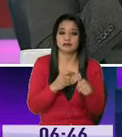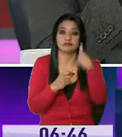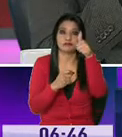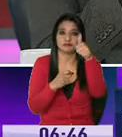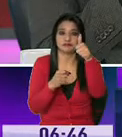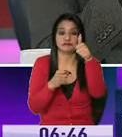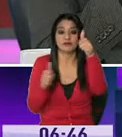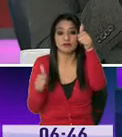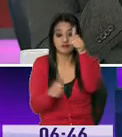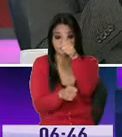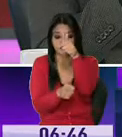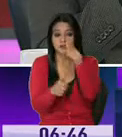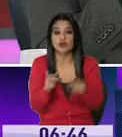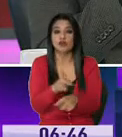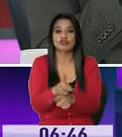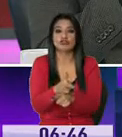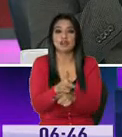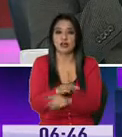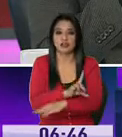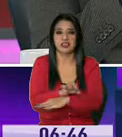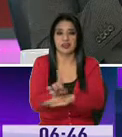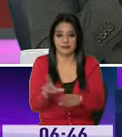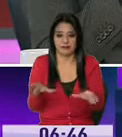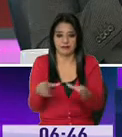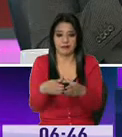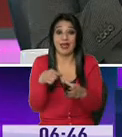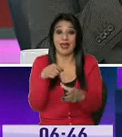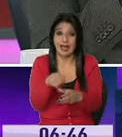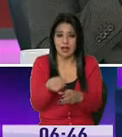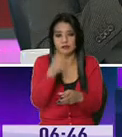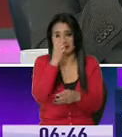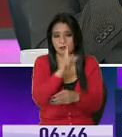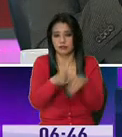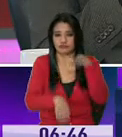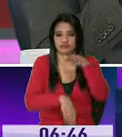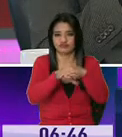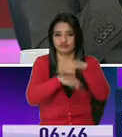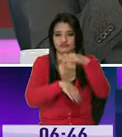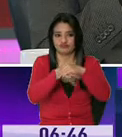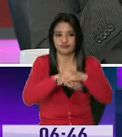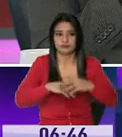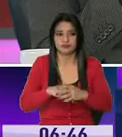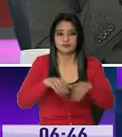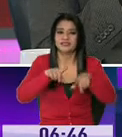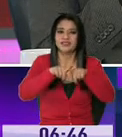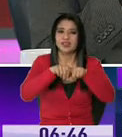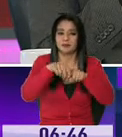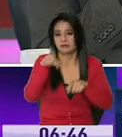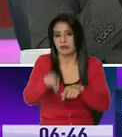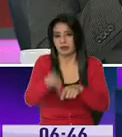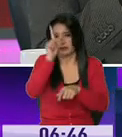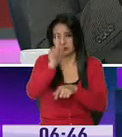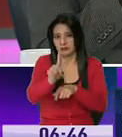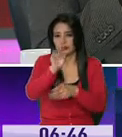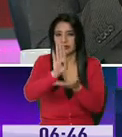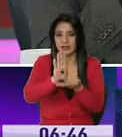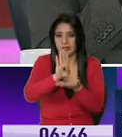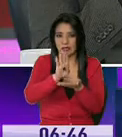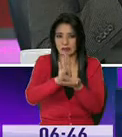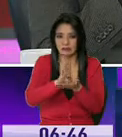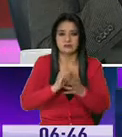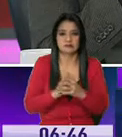mascarillas. Toda la unidad de investigaciones estuvo al tanto y pudimos sacar un trabajo muy, muy documentado, muy